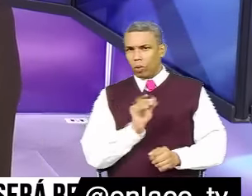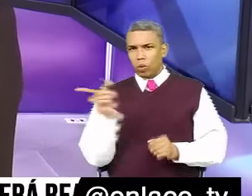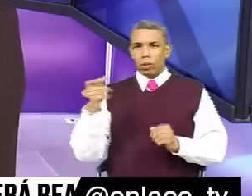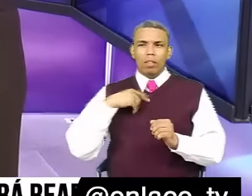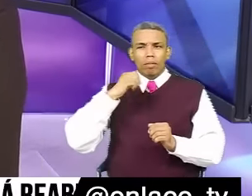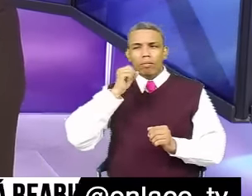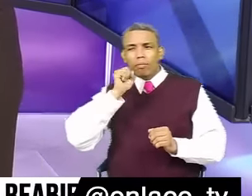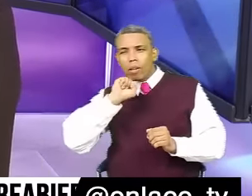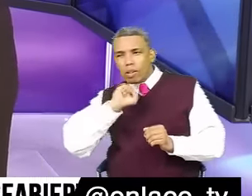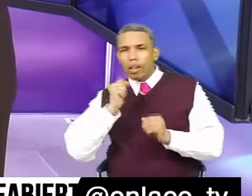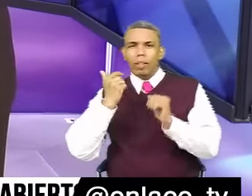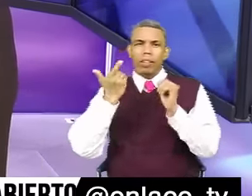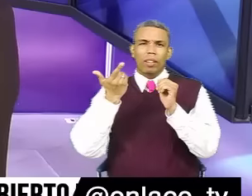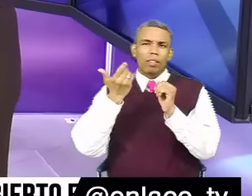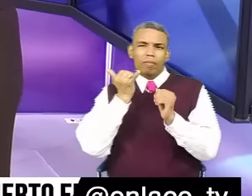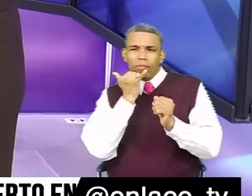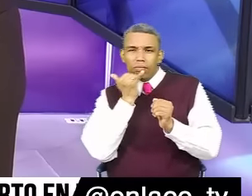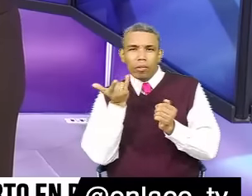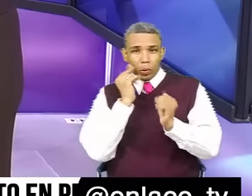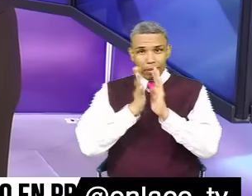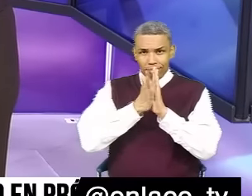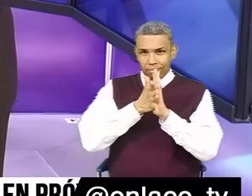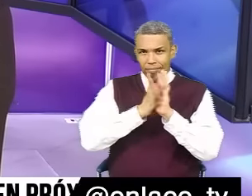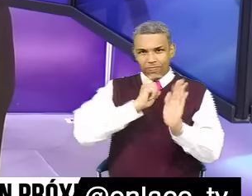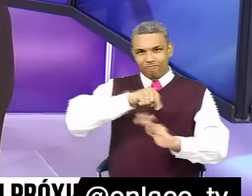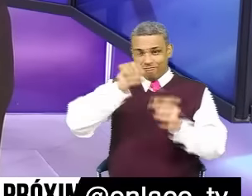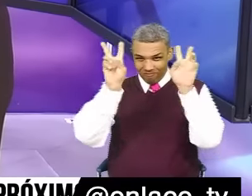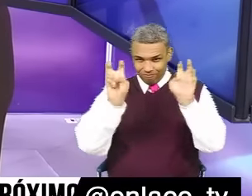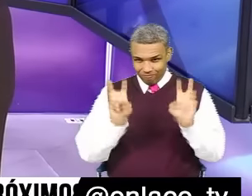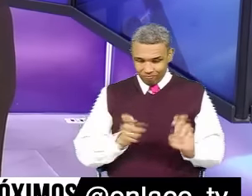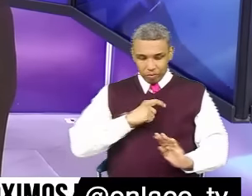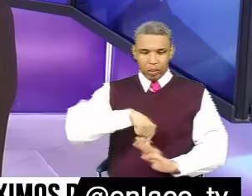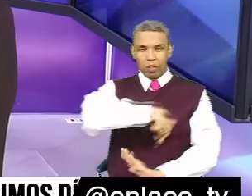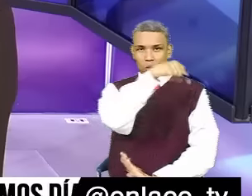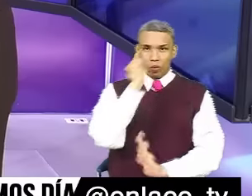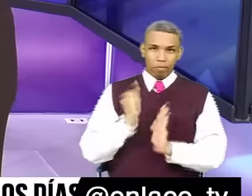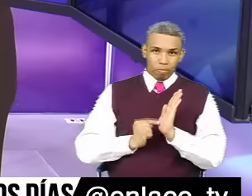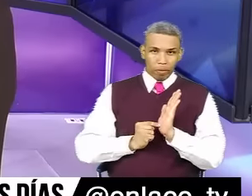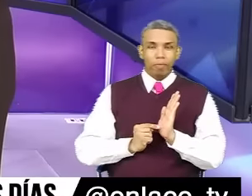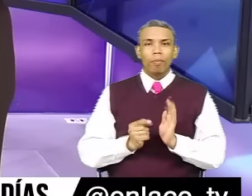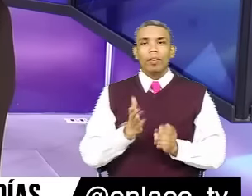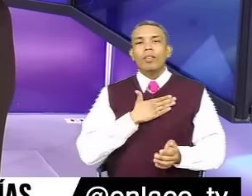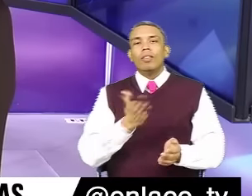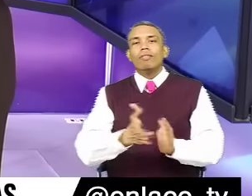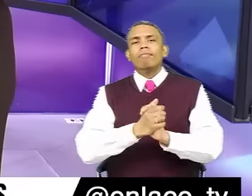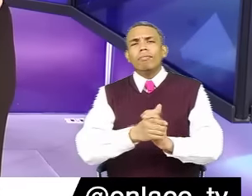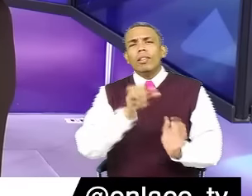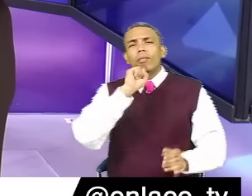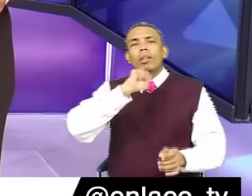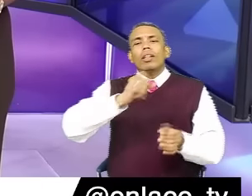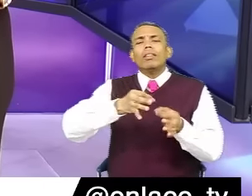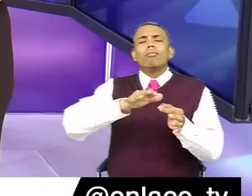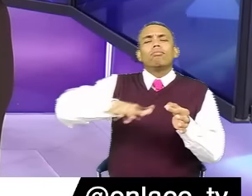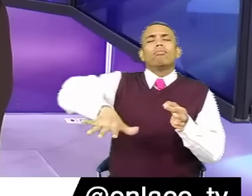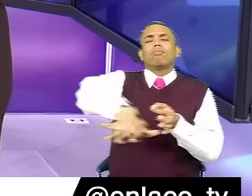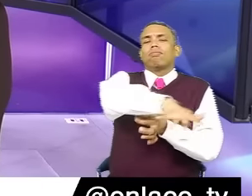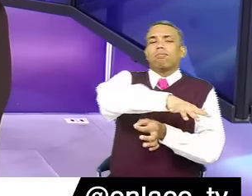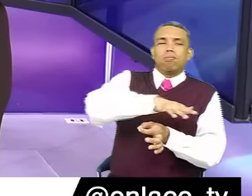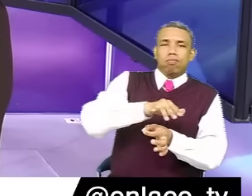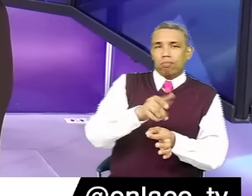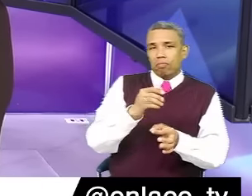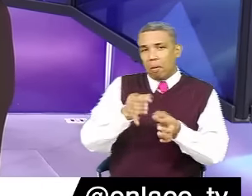más importantes ocurridos en las últimas horas en nuestra ciudad y región. Saludamos a nuestros televidentes en Barranca Bermeja, a quienes nos ven en la región